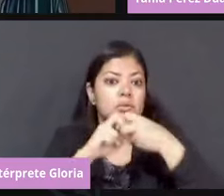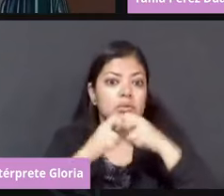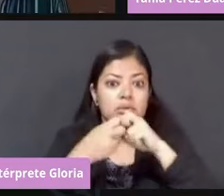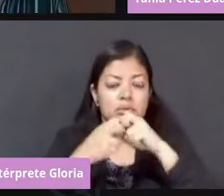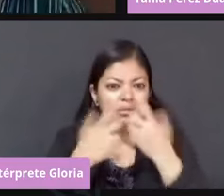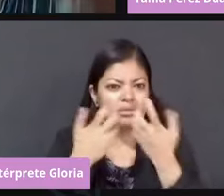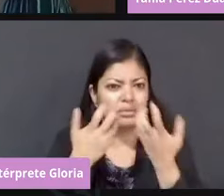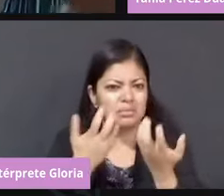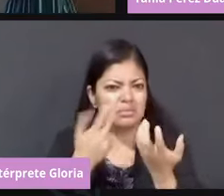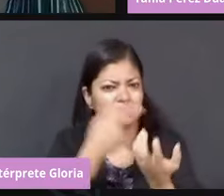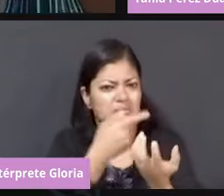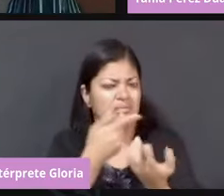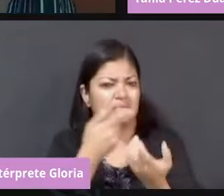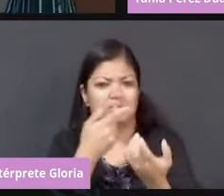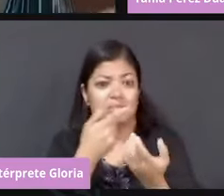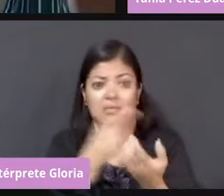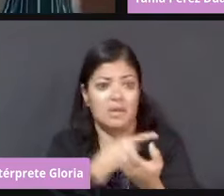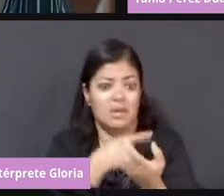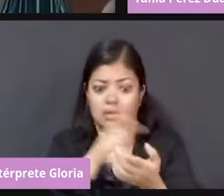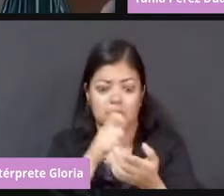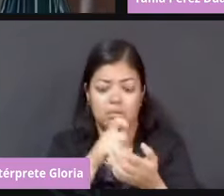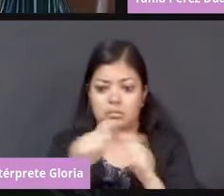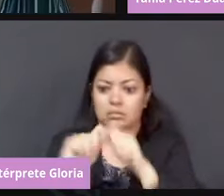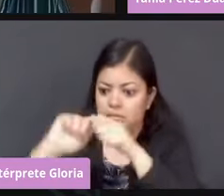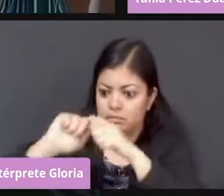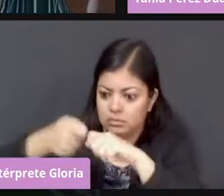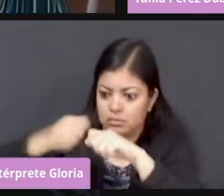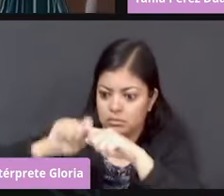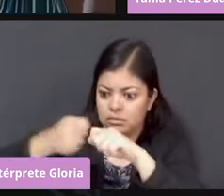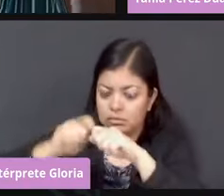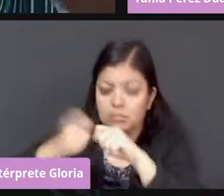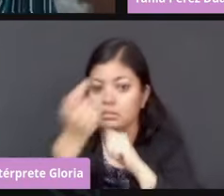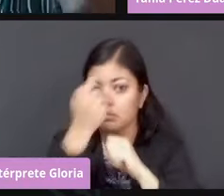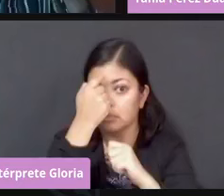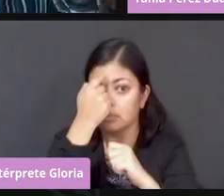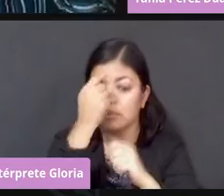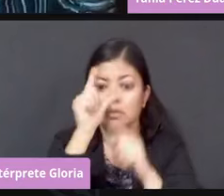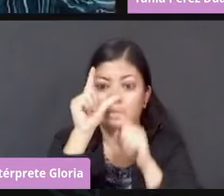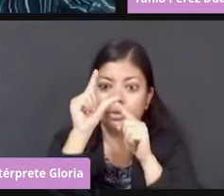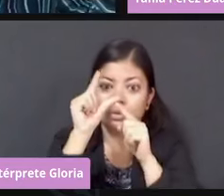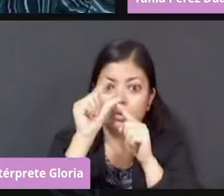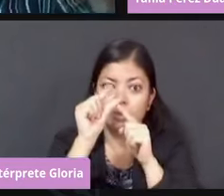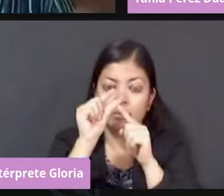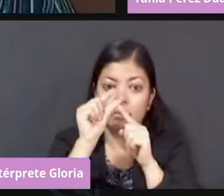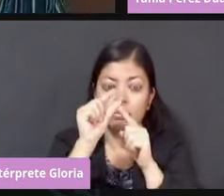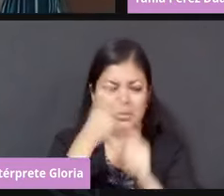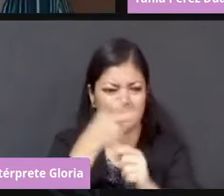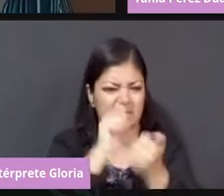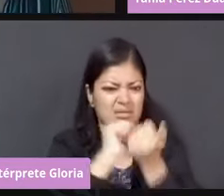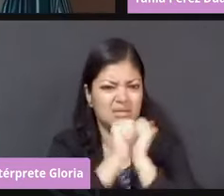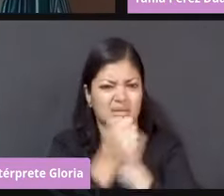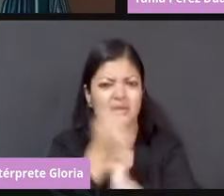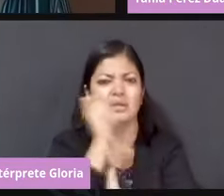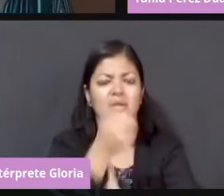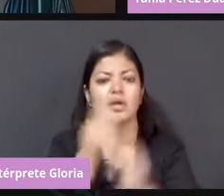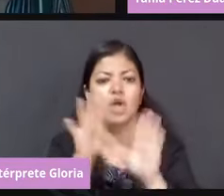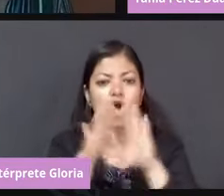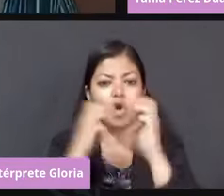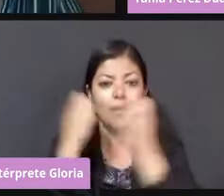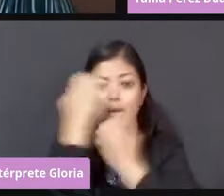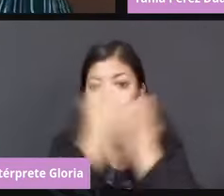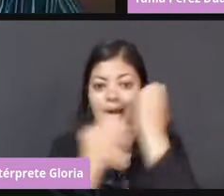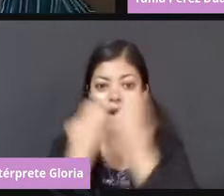o académica, tienen que parar a sacar la punta. Y con esto también me refiero a las evaluaciones,